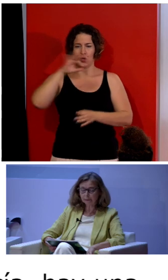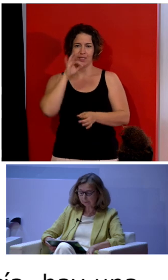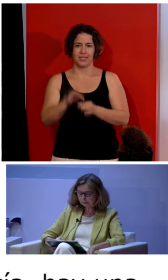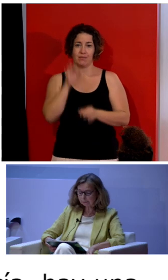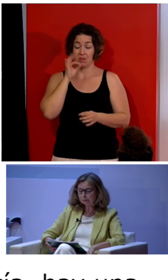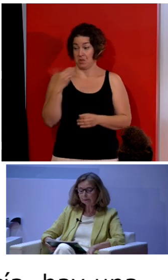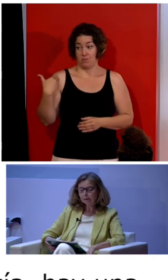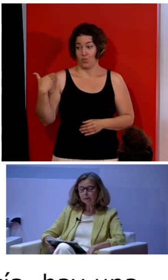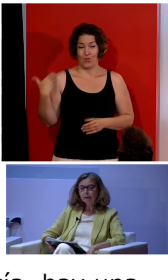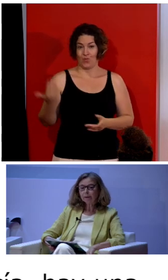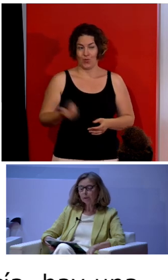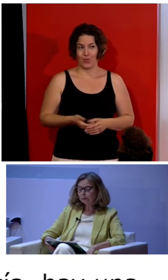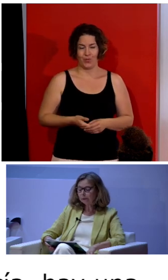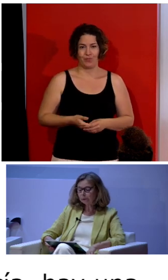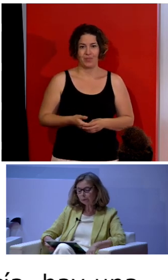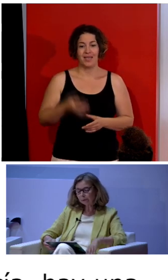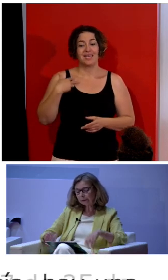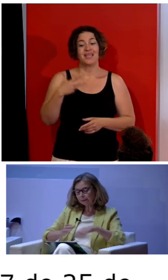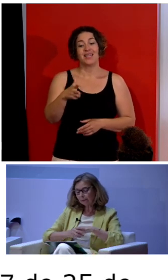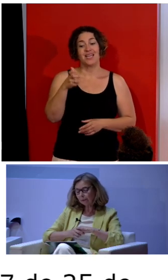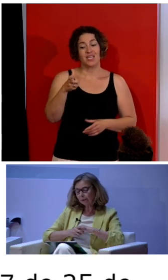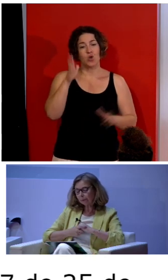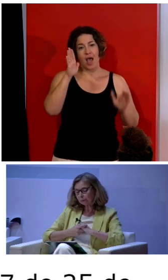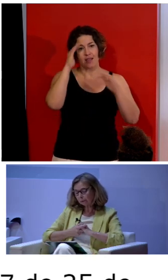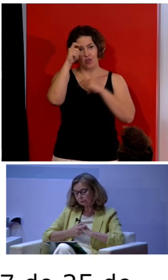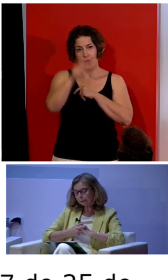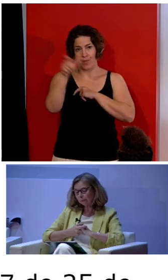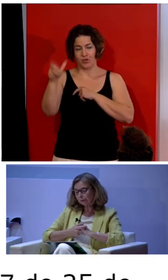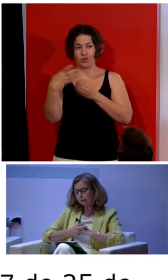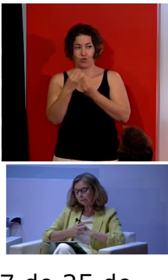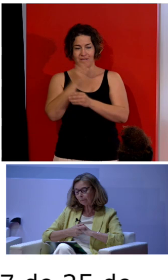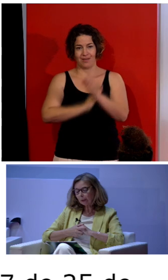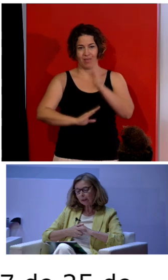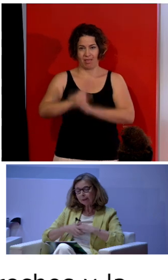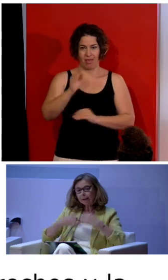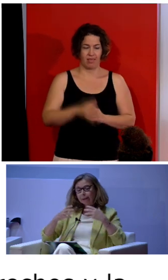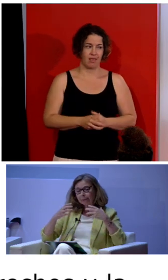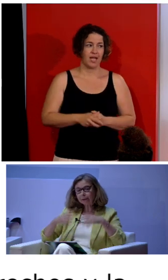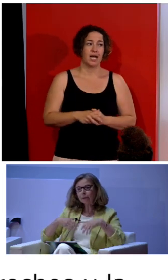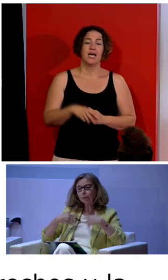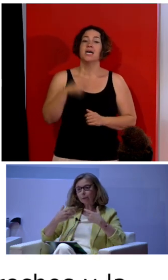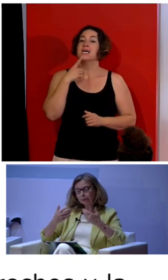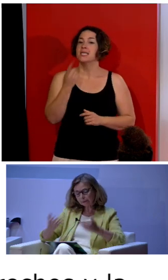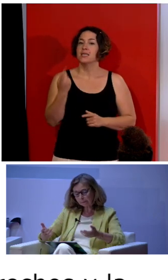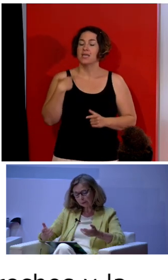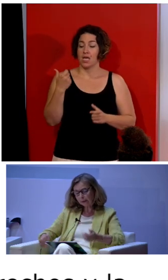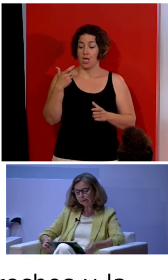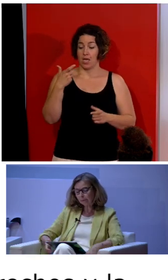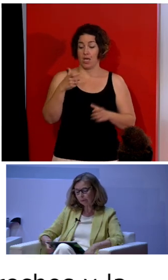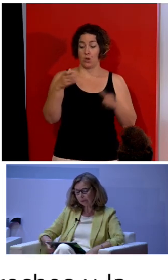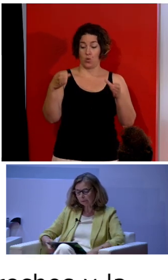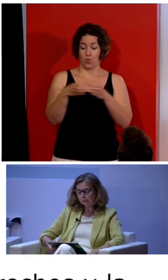muy reciente, de los derechos y la atención a las personas con discapacidad, que ha incrementado el cupo de reserva